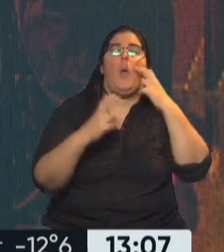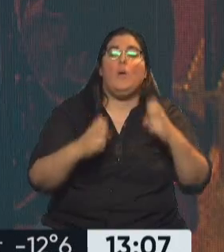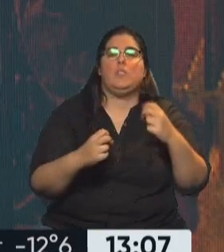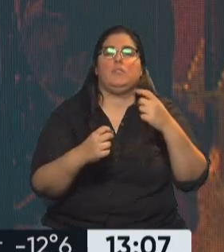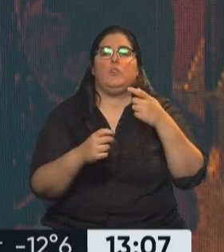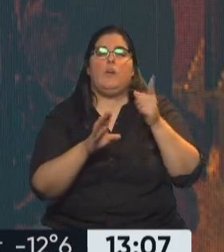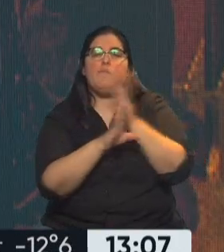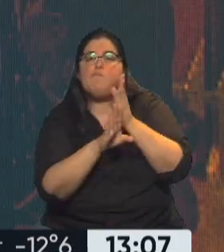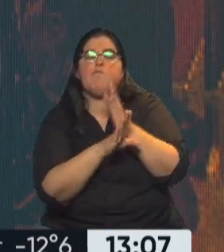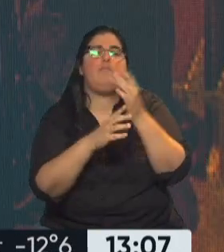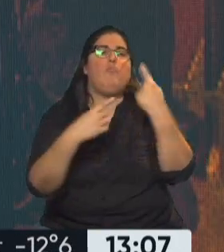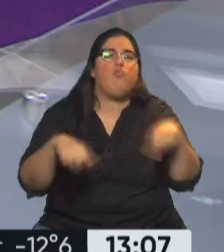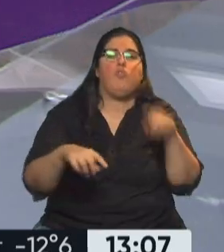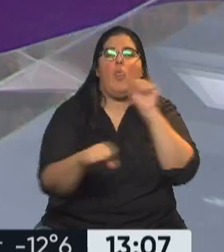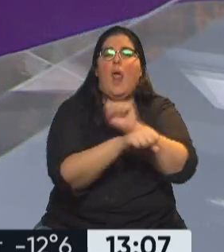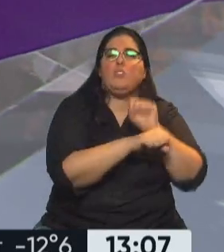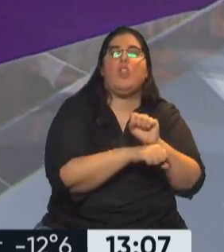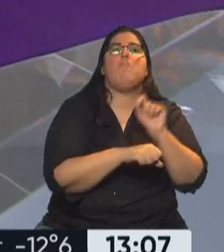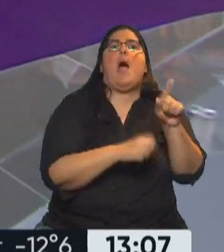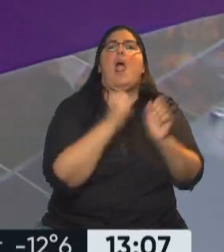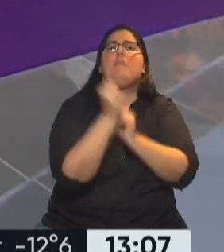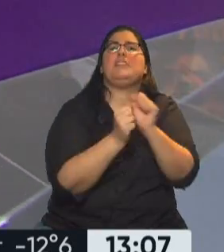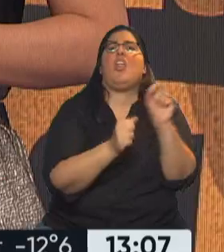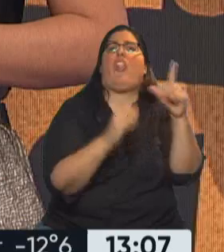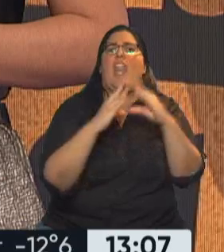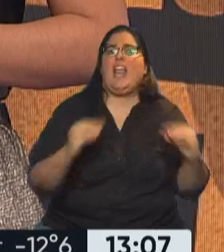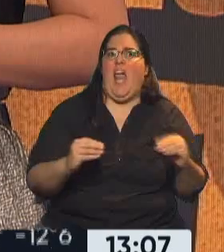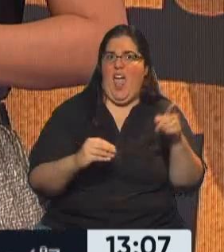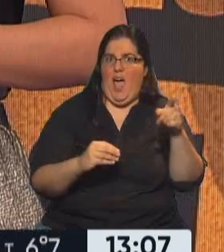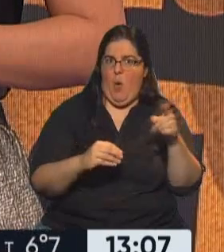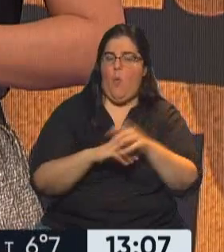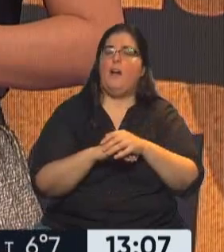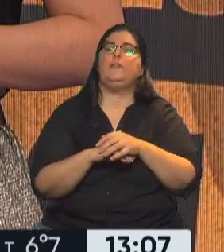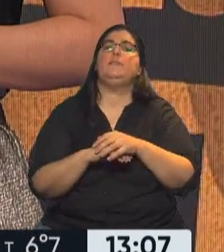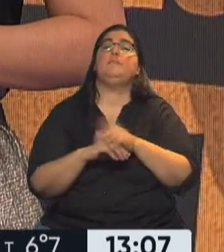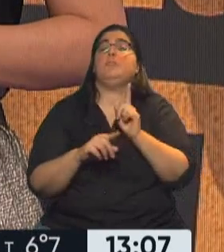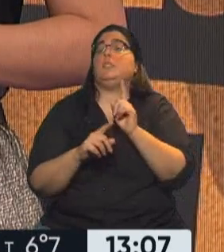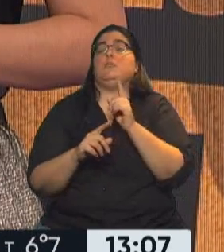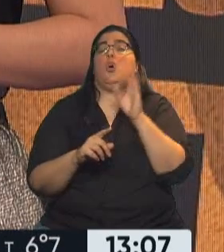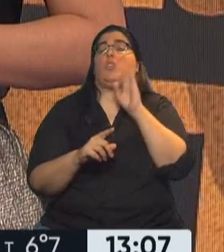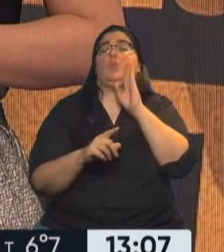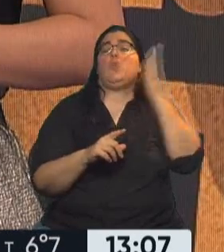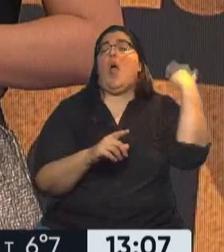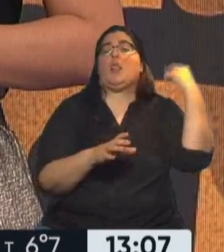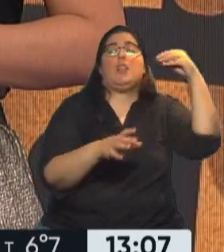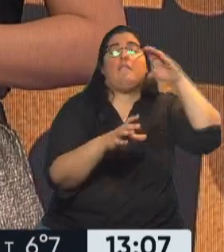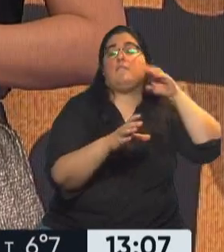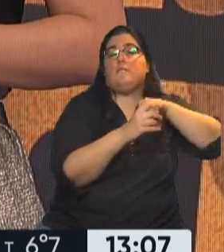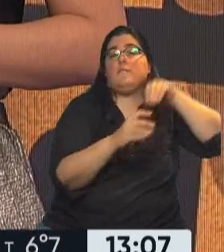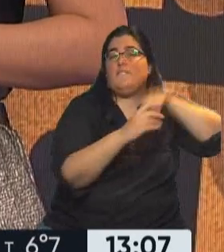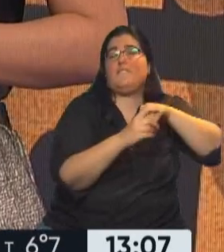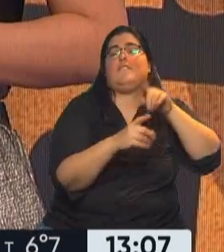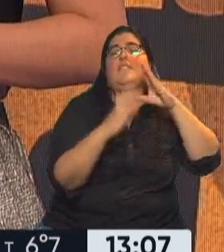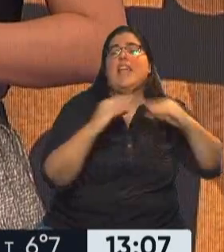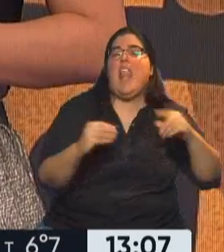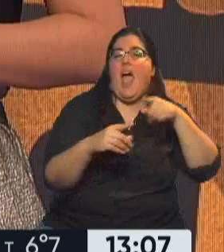a empresarios de Nicaragua. Esto tiene que ver con la histórica injerencia de Estados Unidos en la política de Nicaragua y